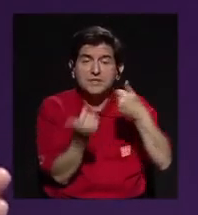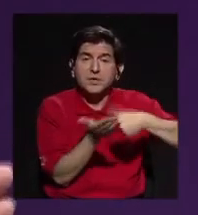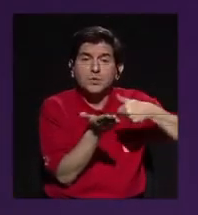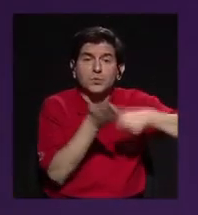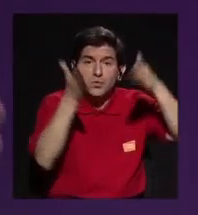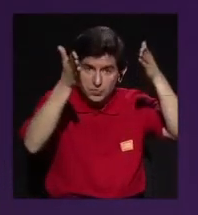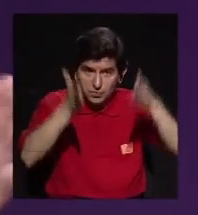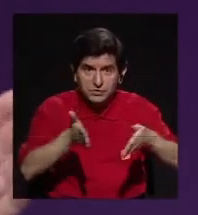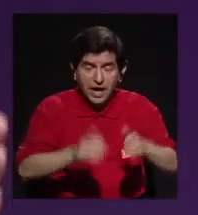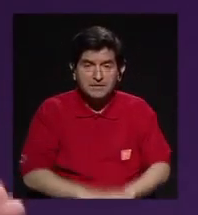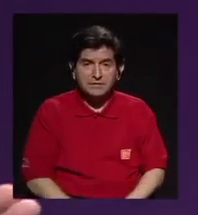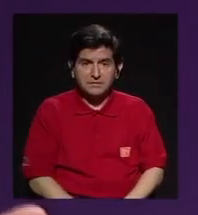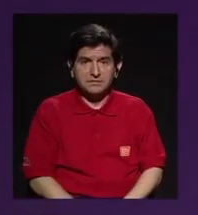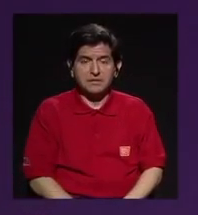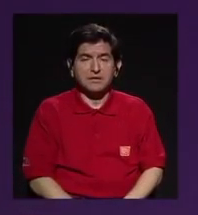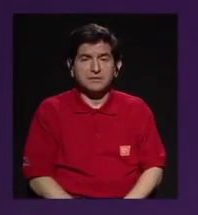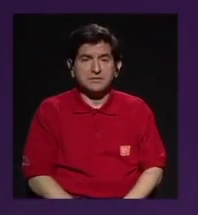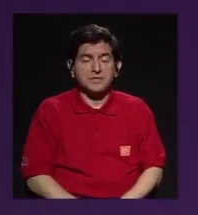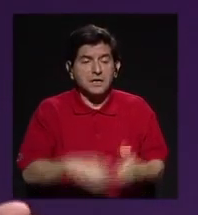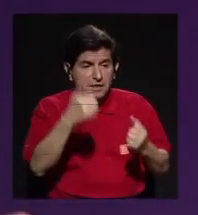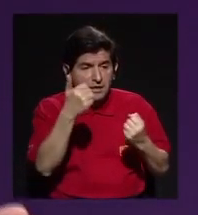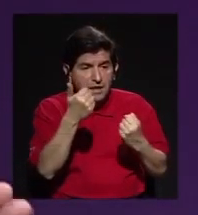electorado, ¿verdad?, que respondió a Carlos,